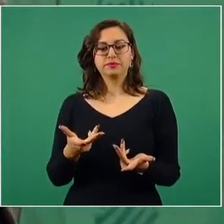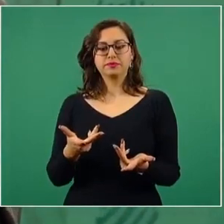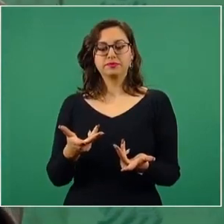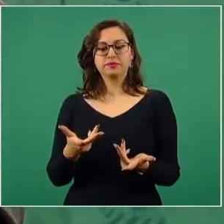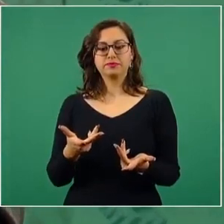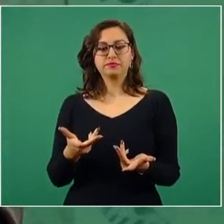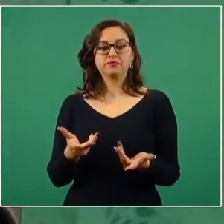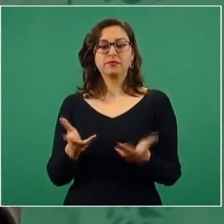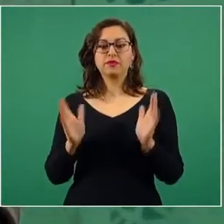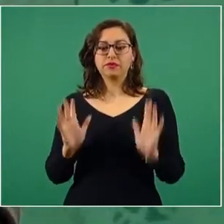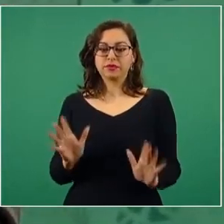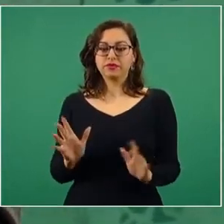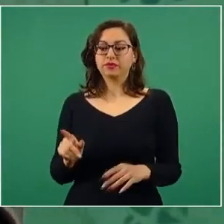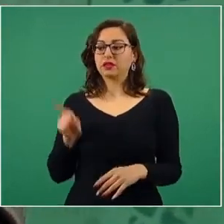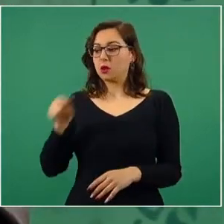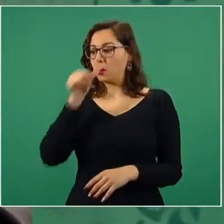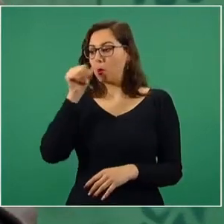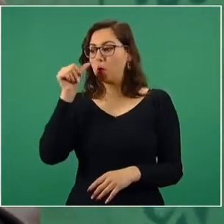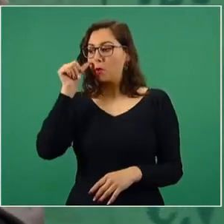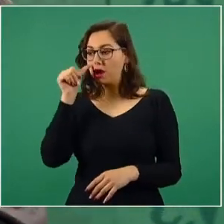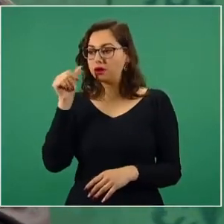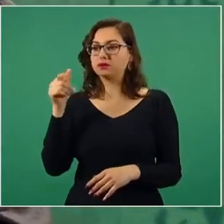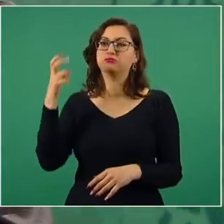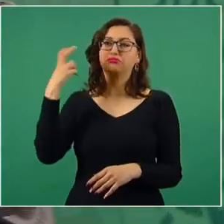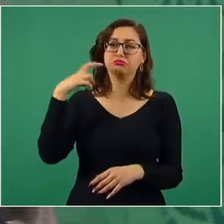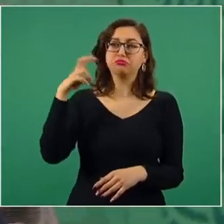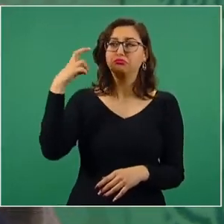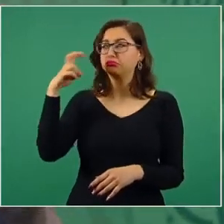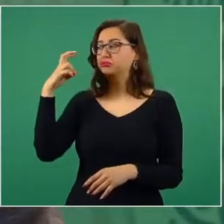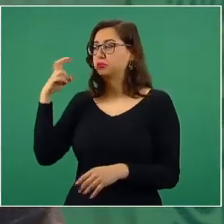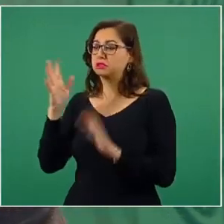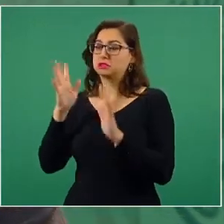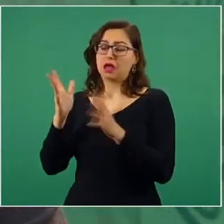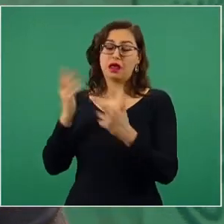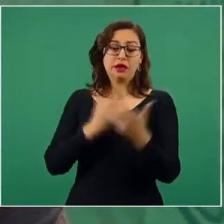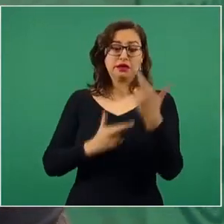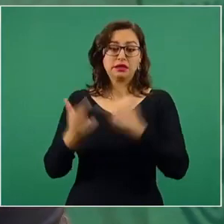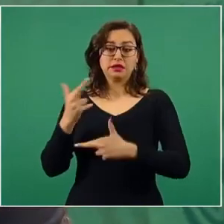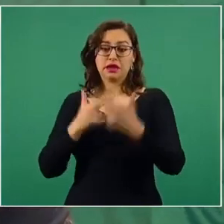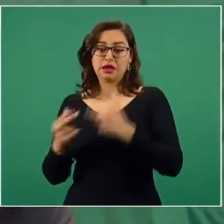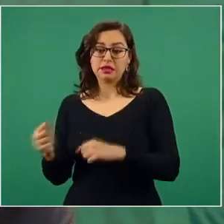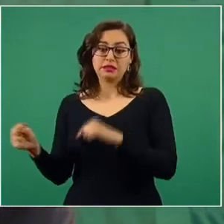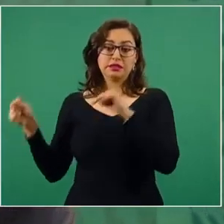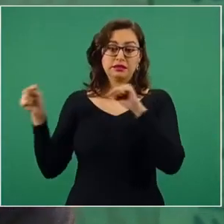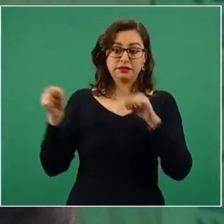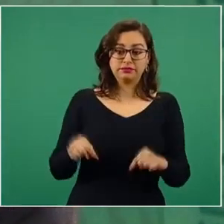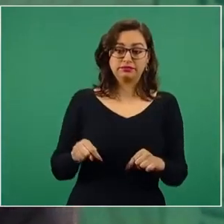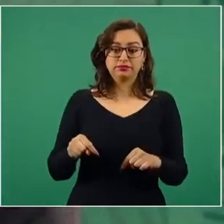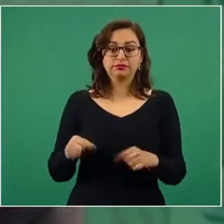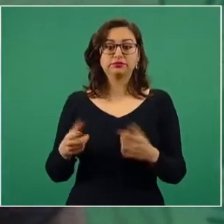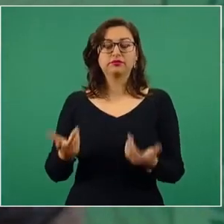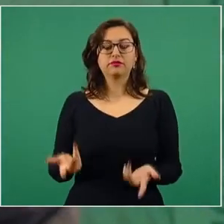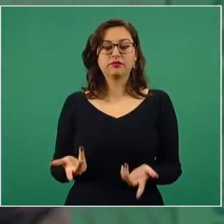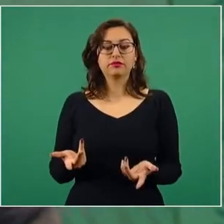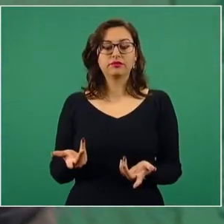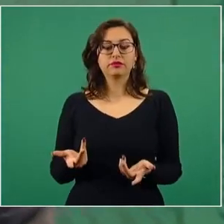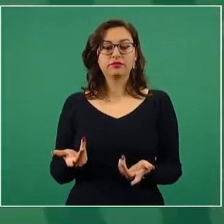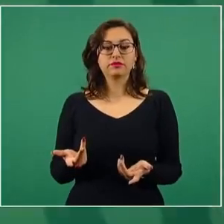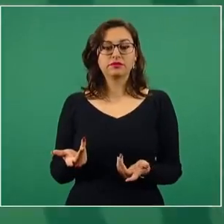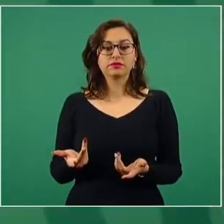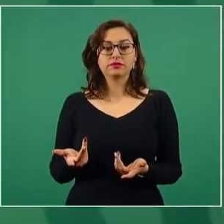después de su peregrinar por el país, decide vivir en lo que era la intendencia